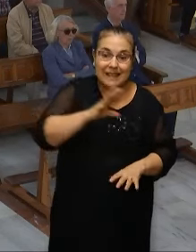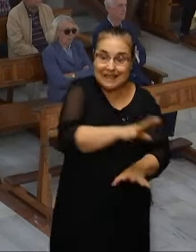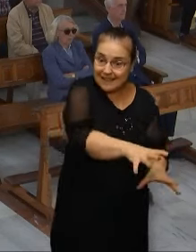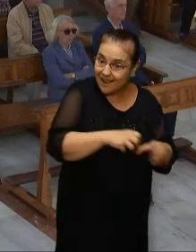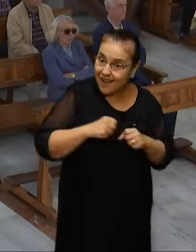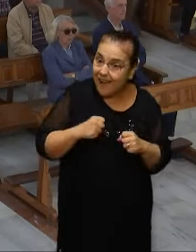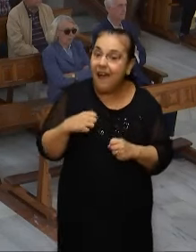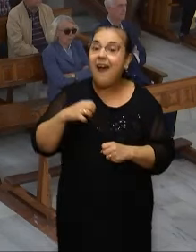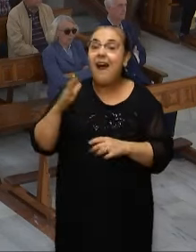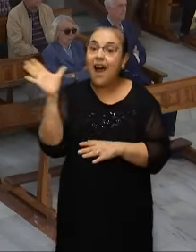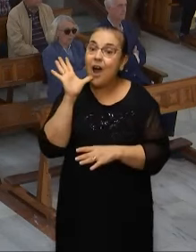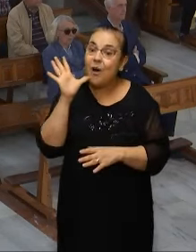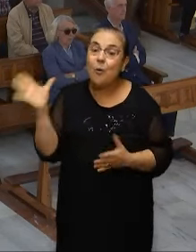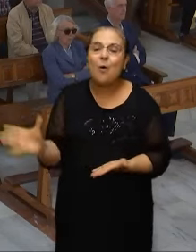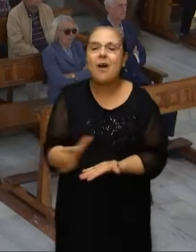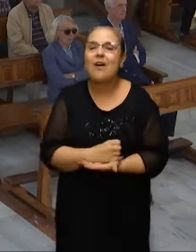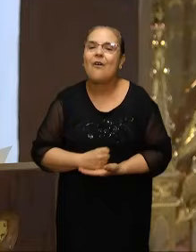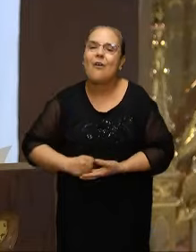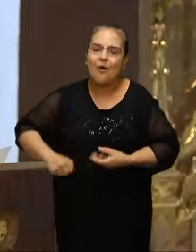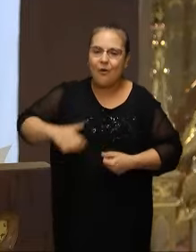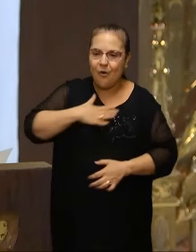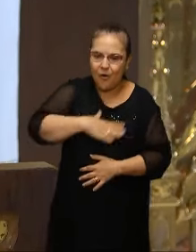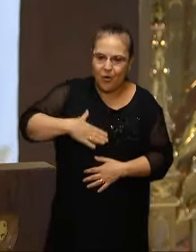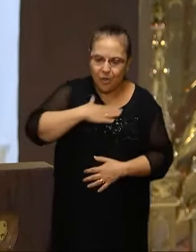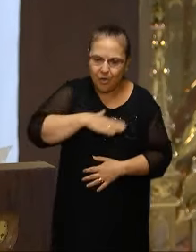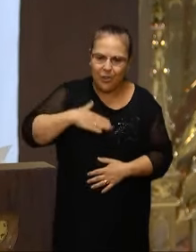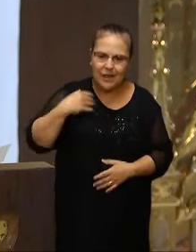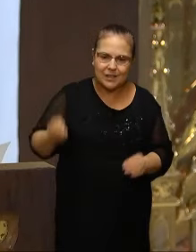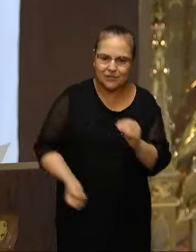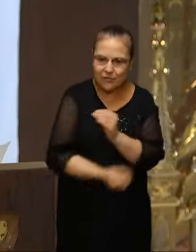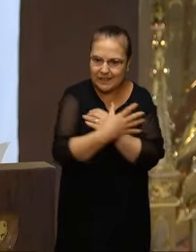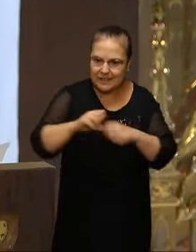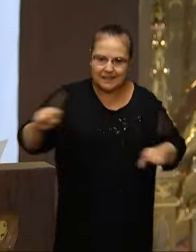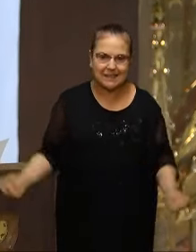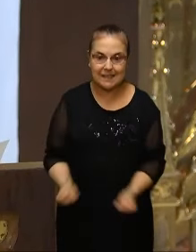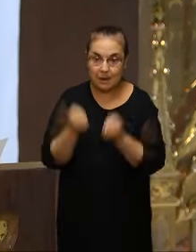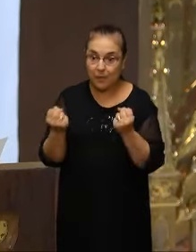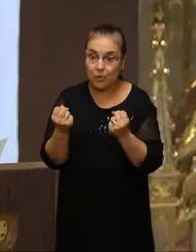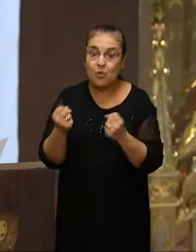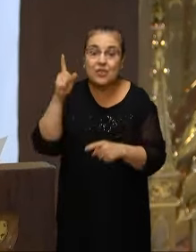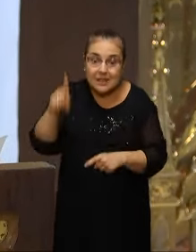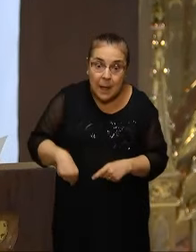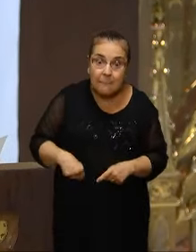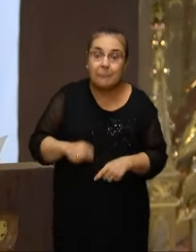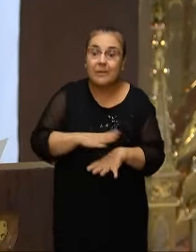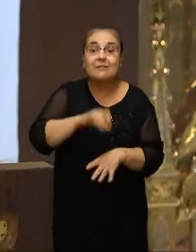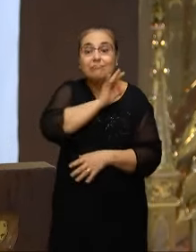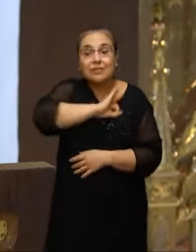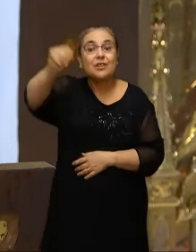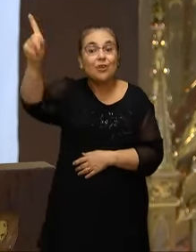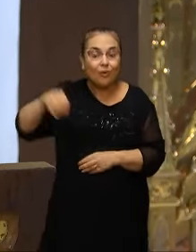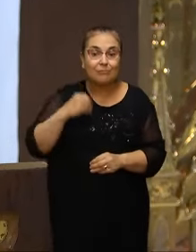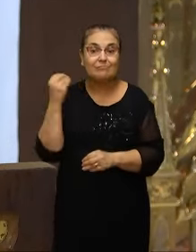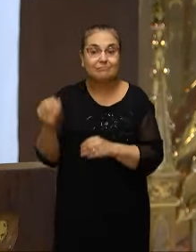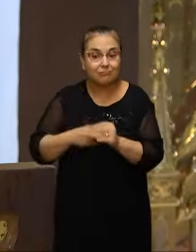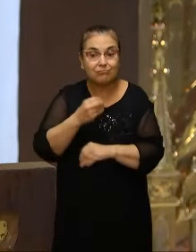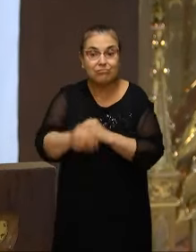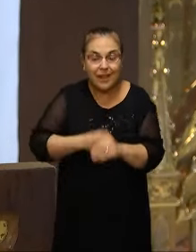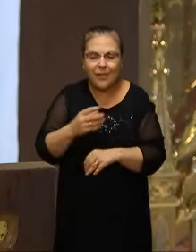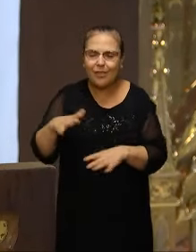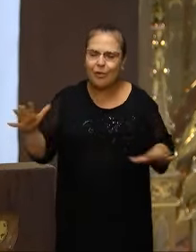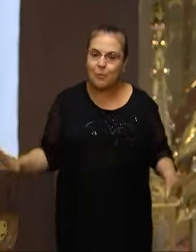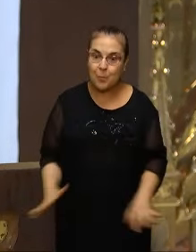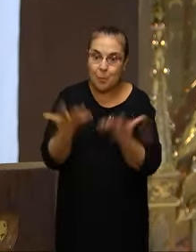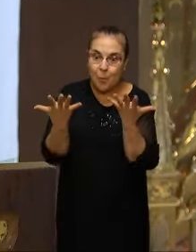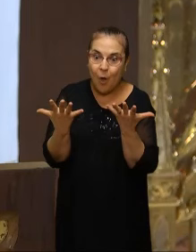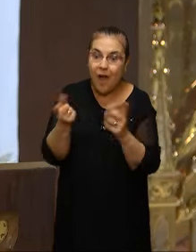gozo de las fuentes del Salvador tañed para el señor que hizo proezas anunciad lasas